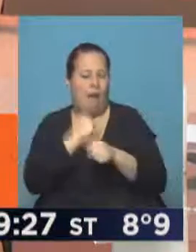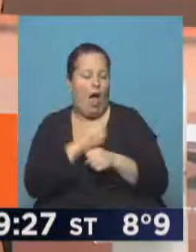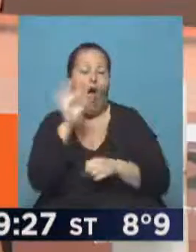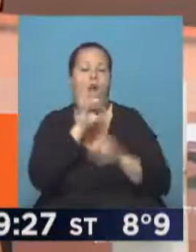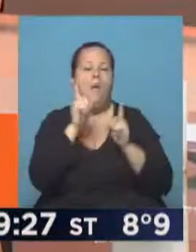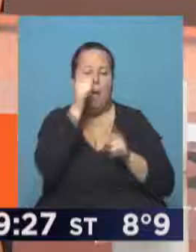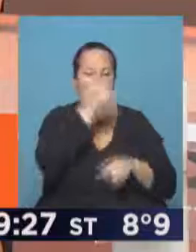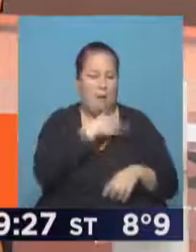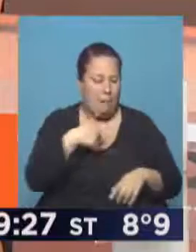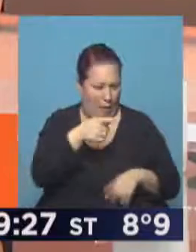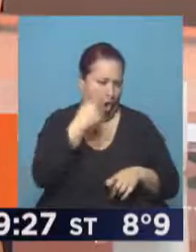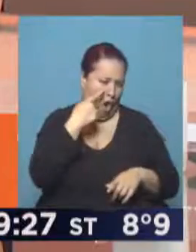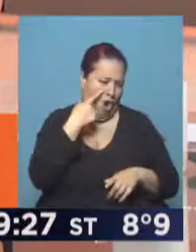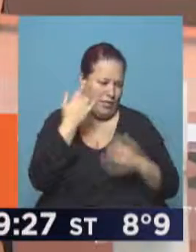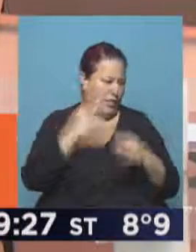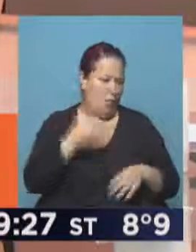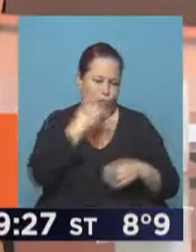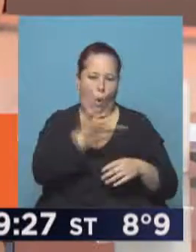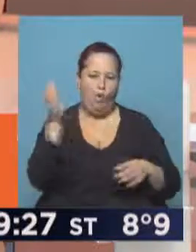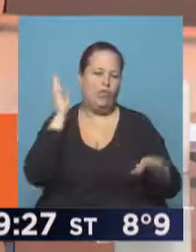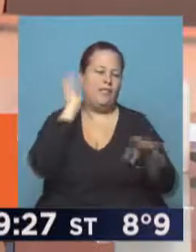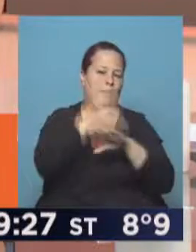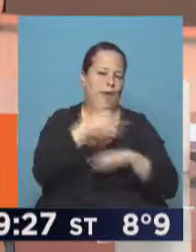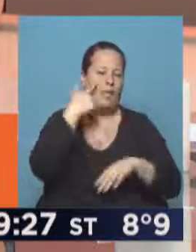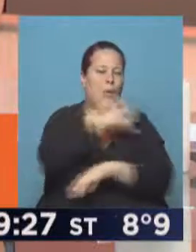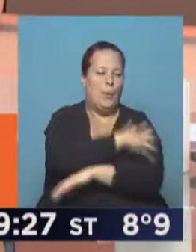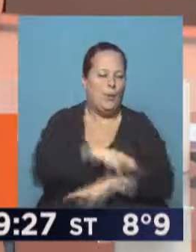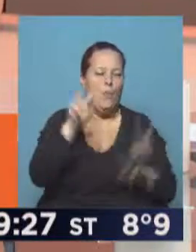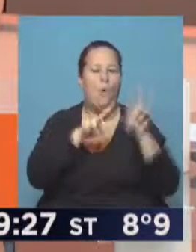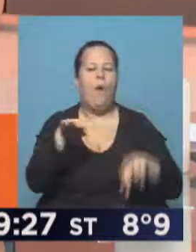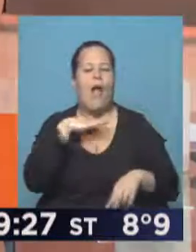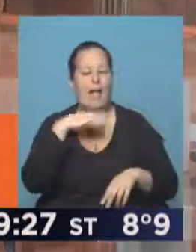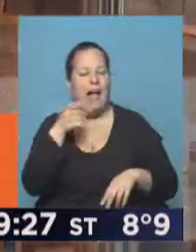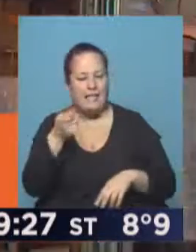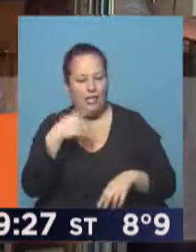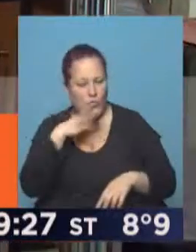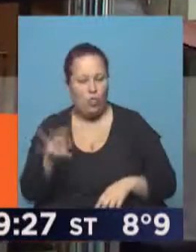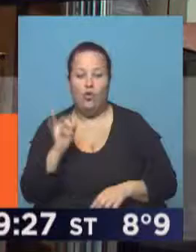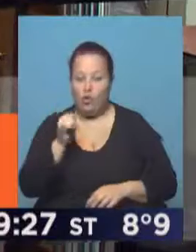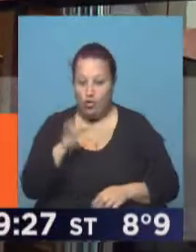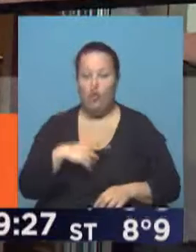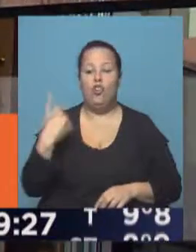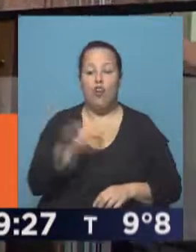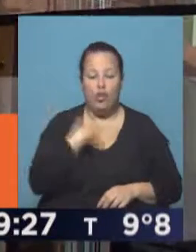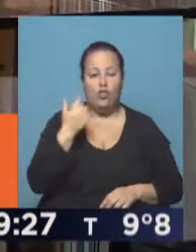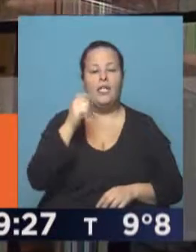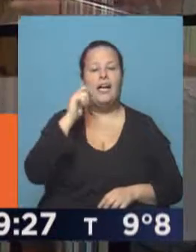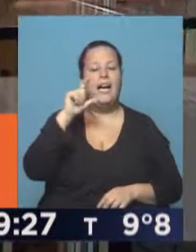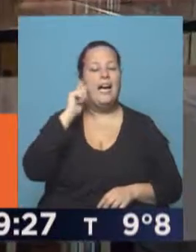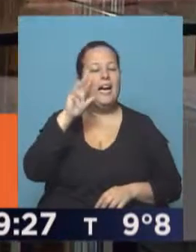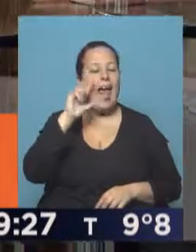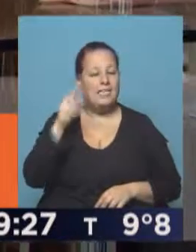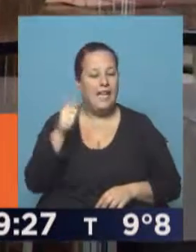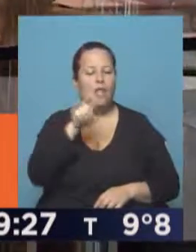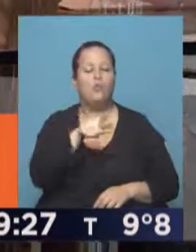propias padres que habrás conocido y muchos de esas madres que se meten en las villas a buscar los asesinos de sus hijos. Por supuesto, nosotros tenemos a Graciela Pera, que es una